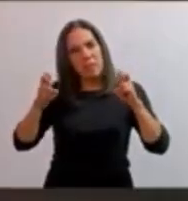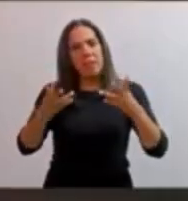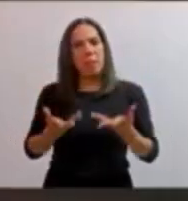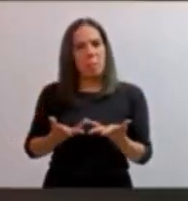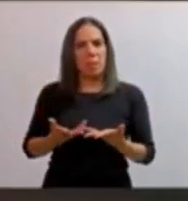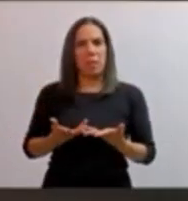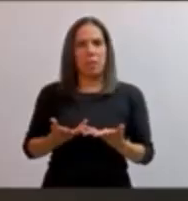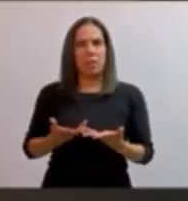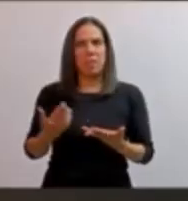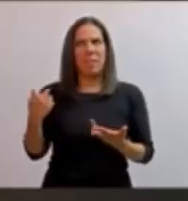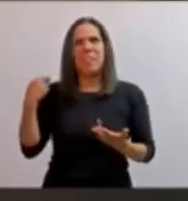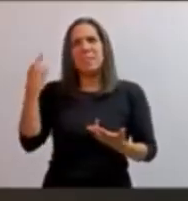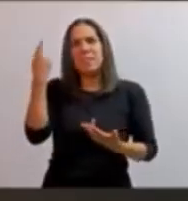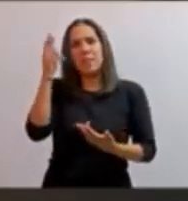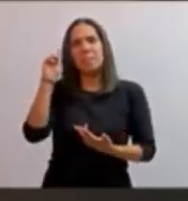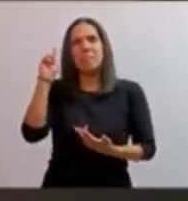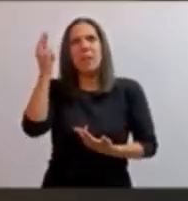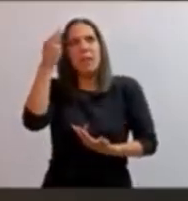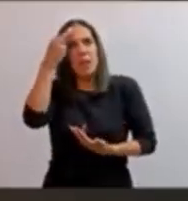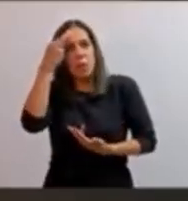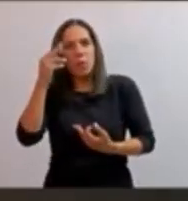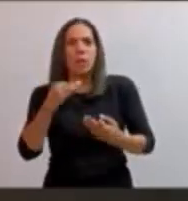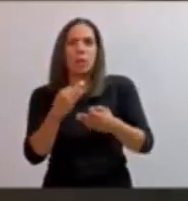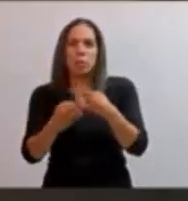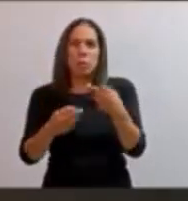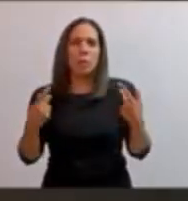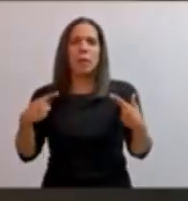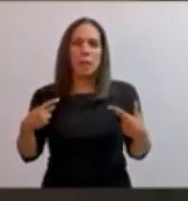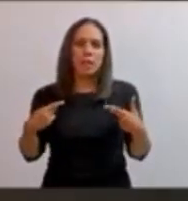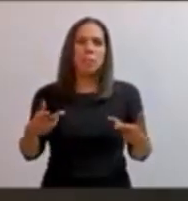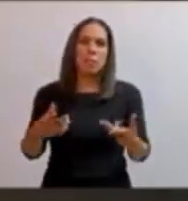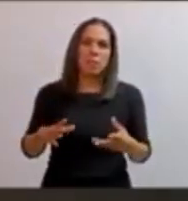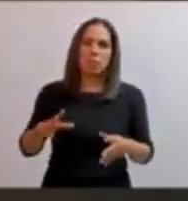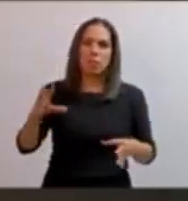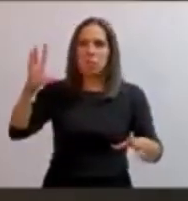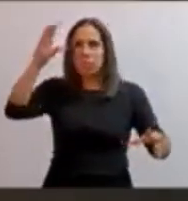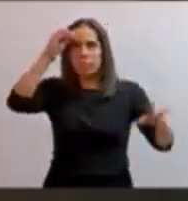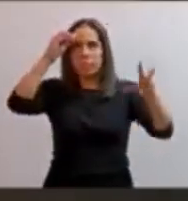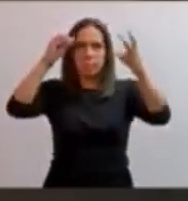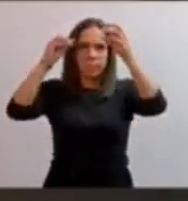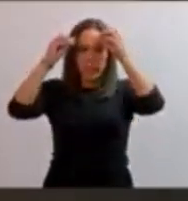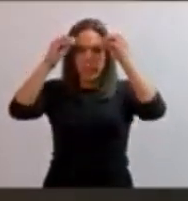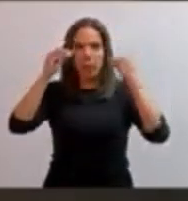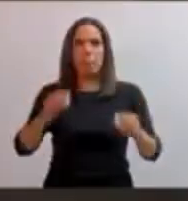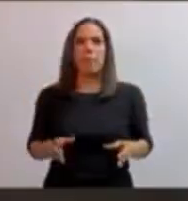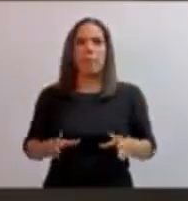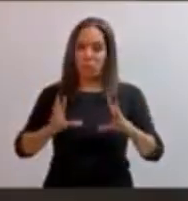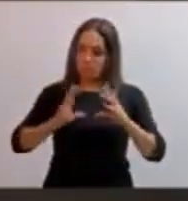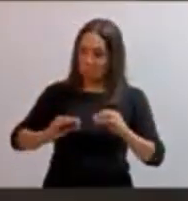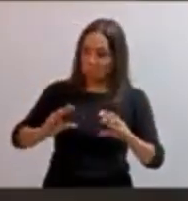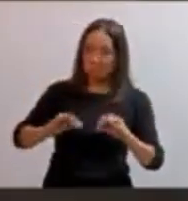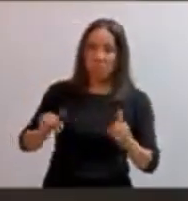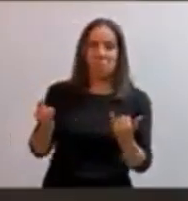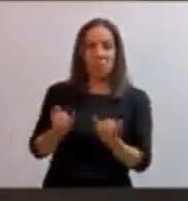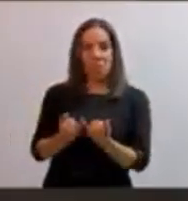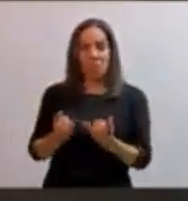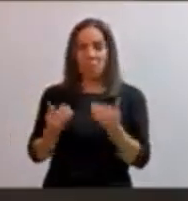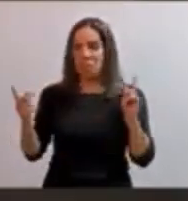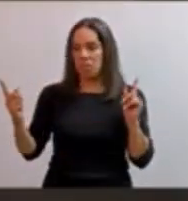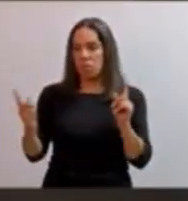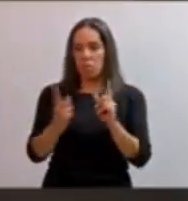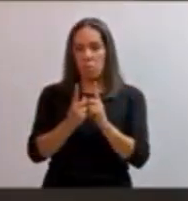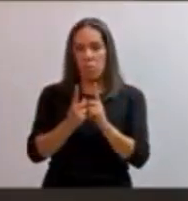Schoen y Domingo, que coinciden en señalar, no sé, Isabel, si son círculos o más bien van siendo